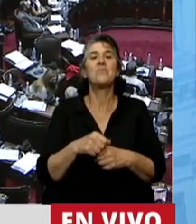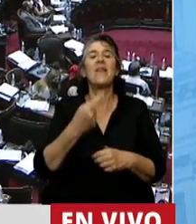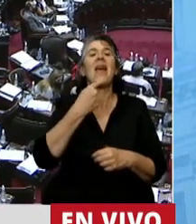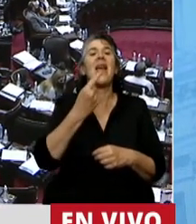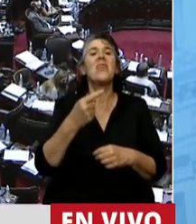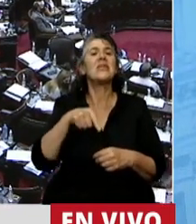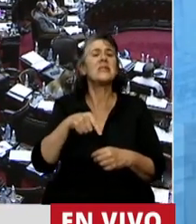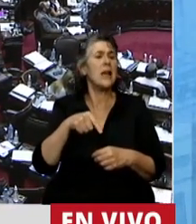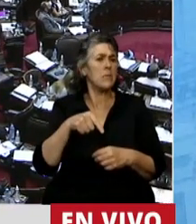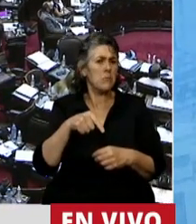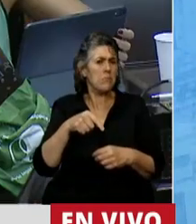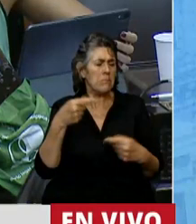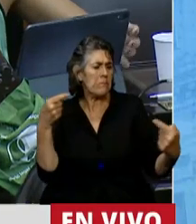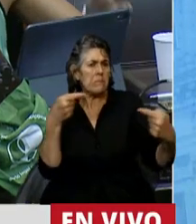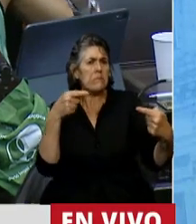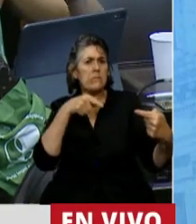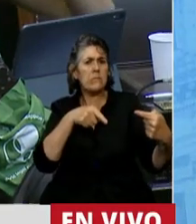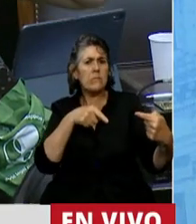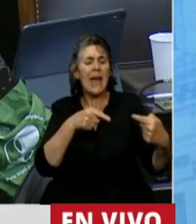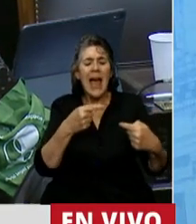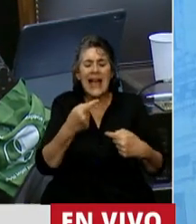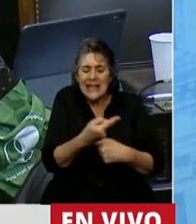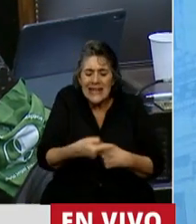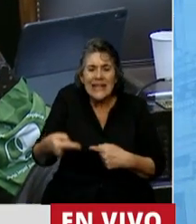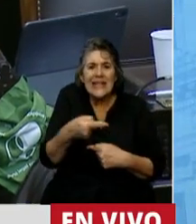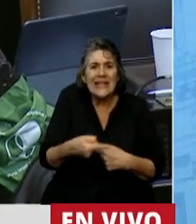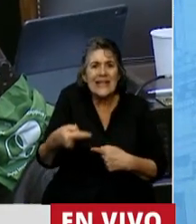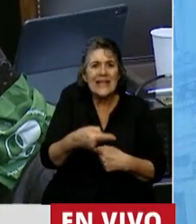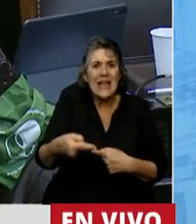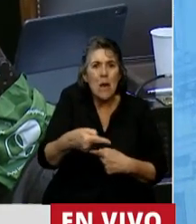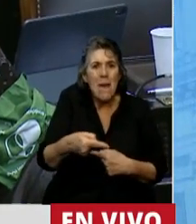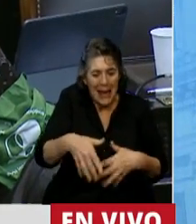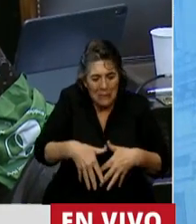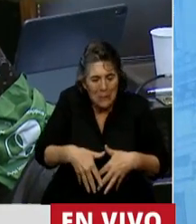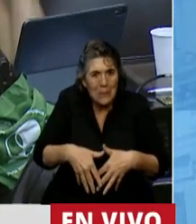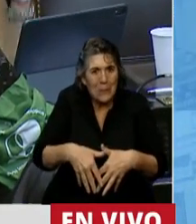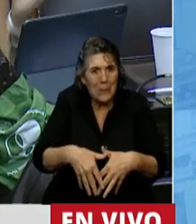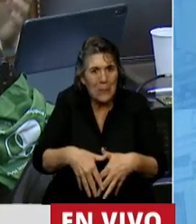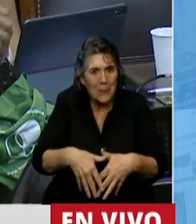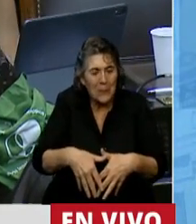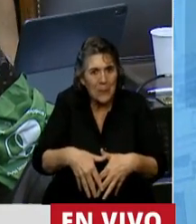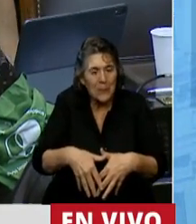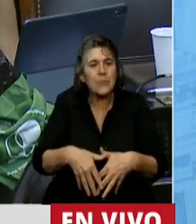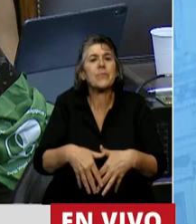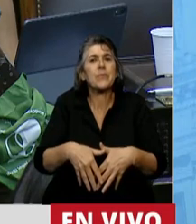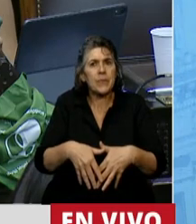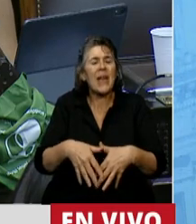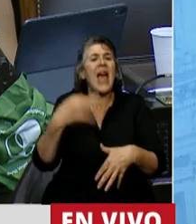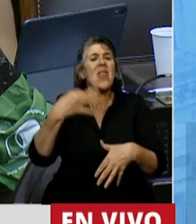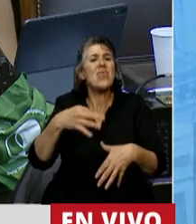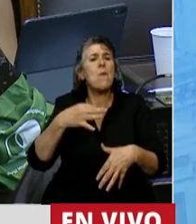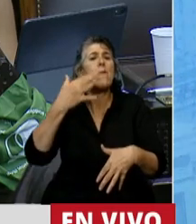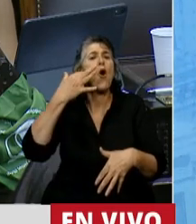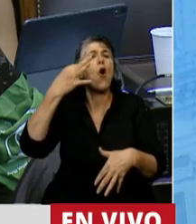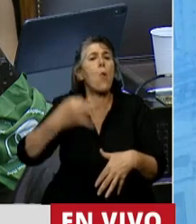reconocimiento de la interrupción voluntaria del embarazo en sus primeras semanas. Por el contrario, debemos cumplir con